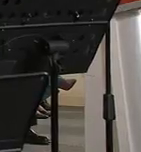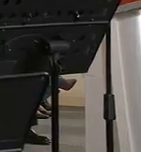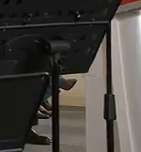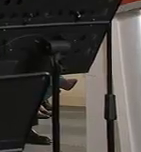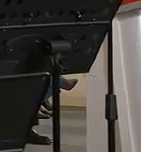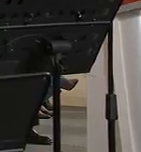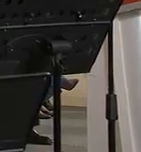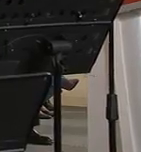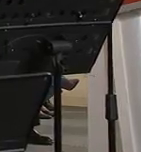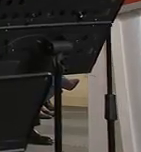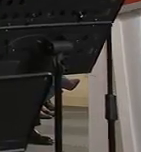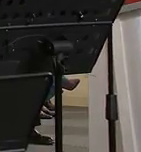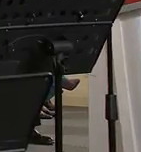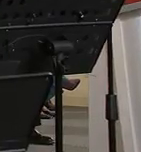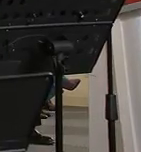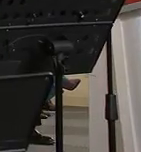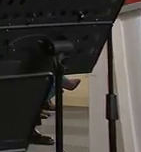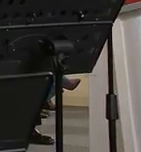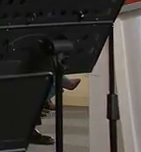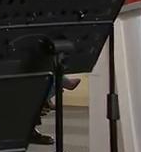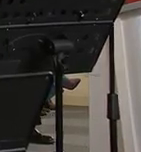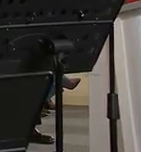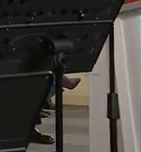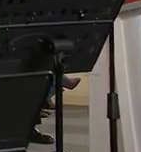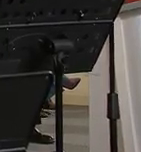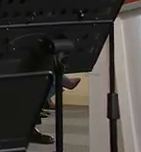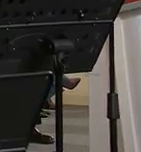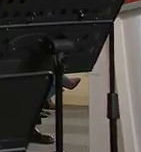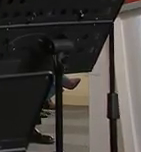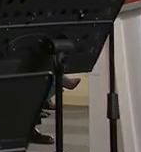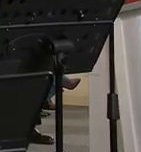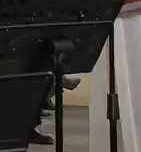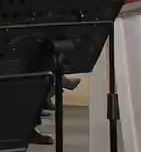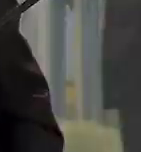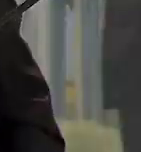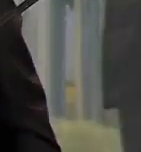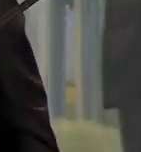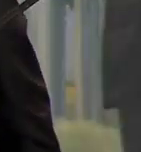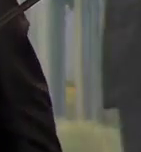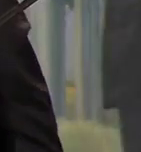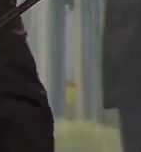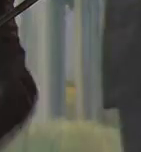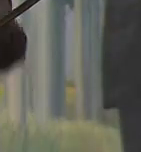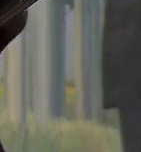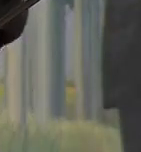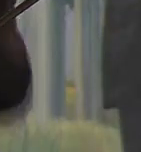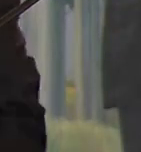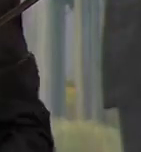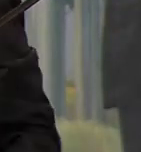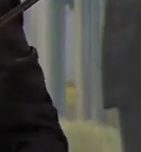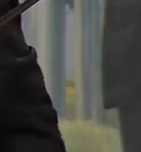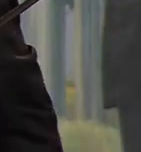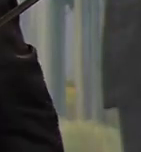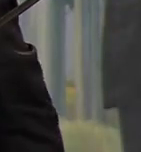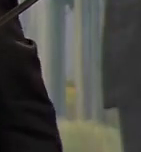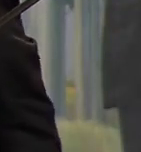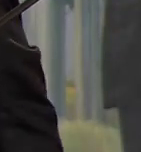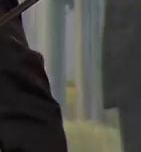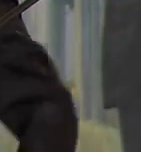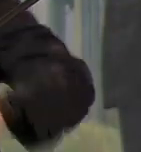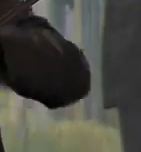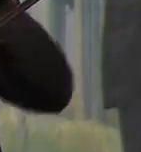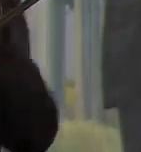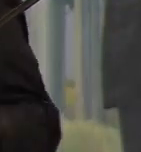ni novios convencidos, ni hechiceros, no lo van a impedir. Las soledades,